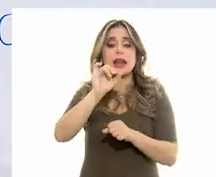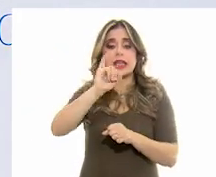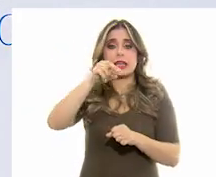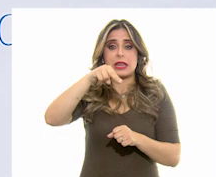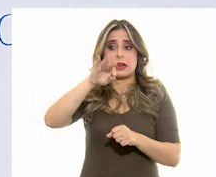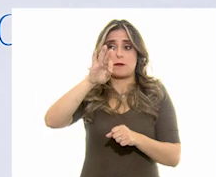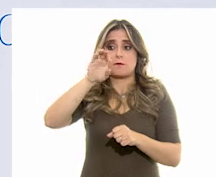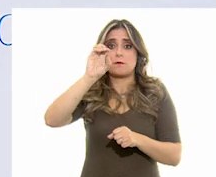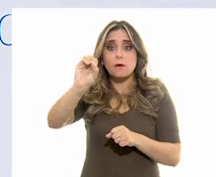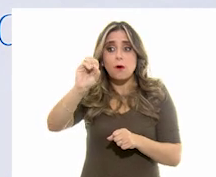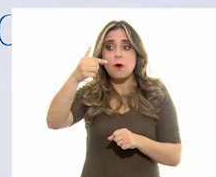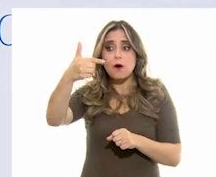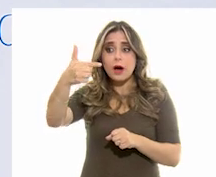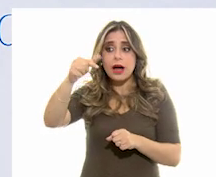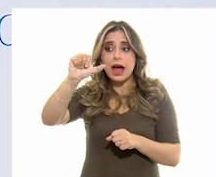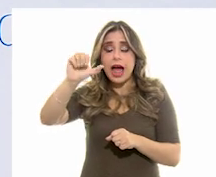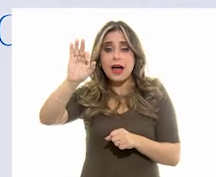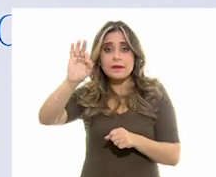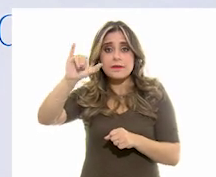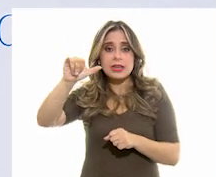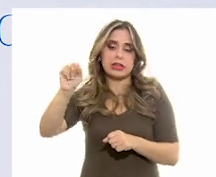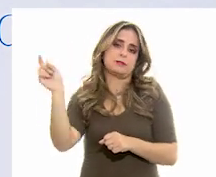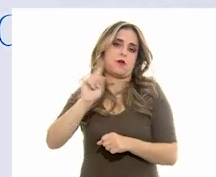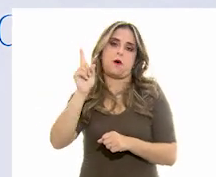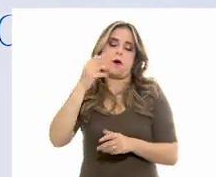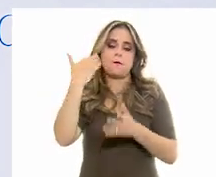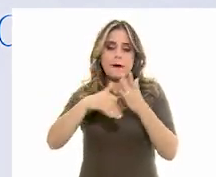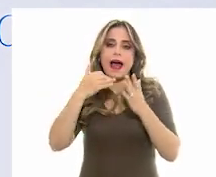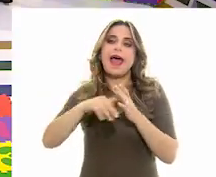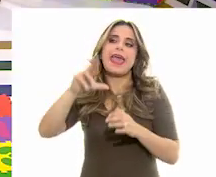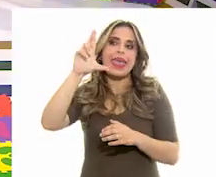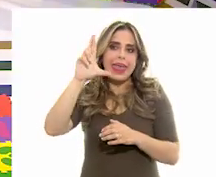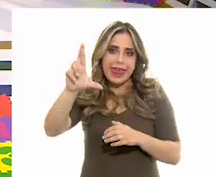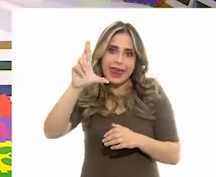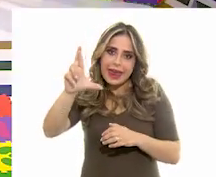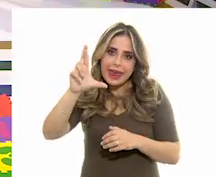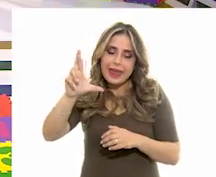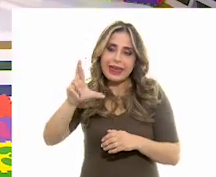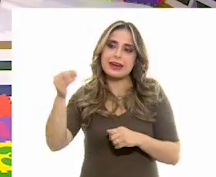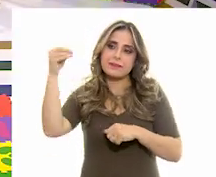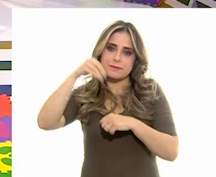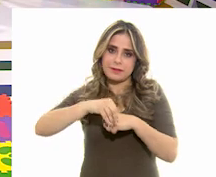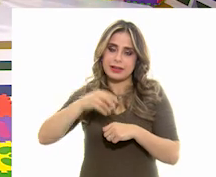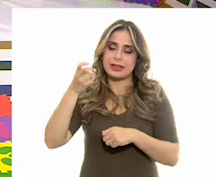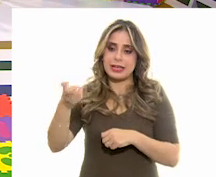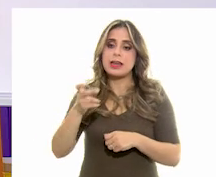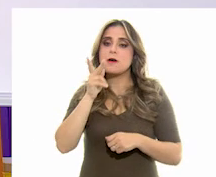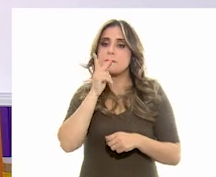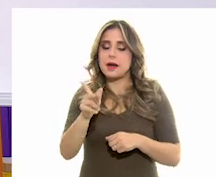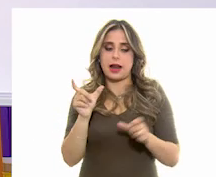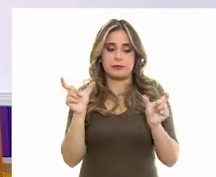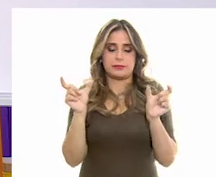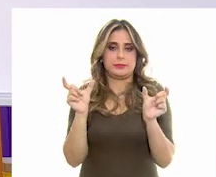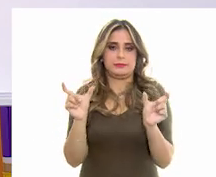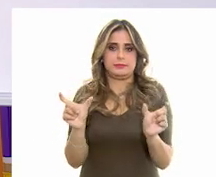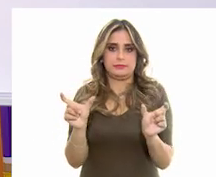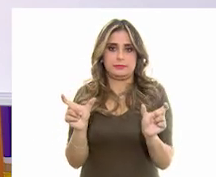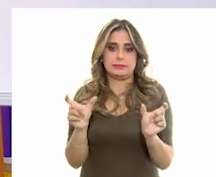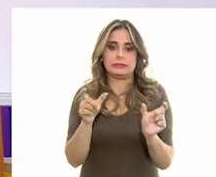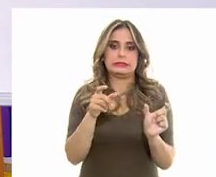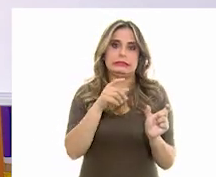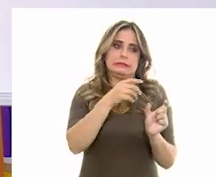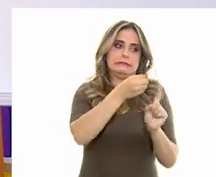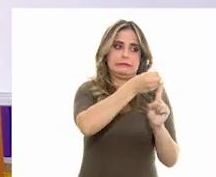Infografías. Exacto. Entonces es la R. La R. Son dos palabras